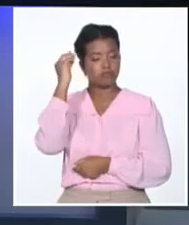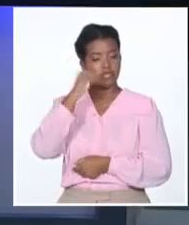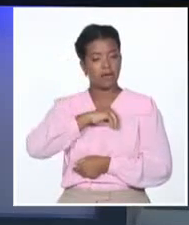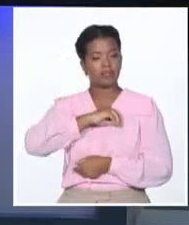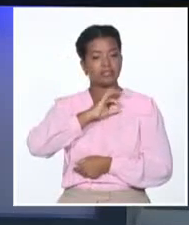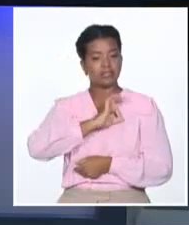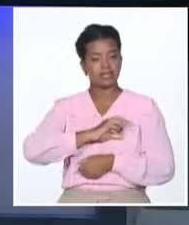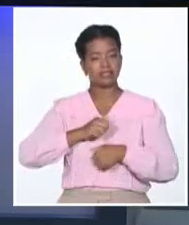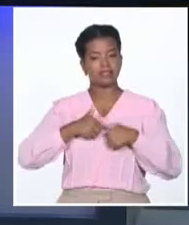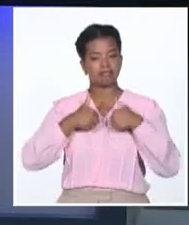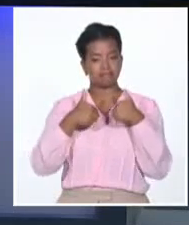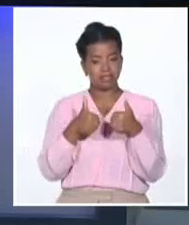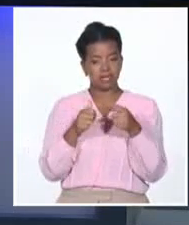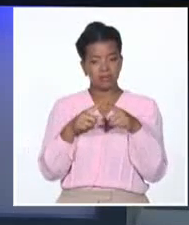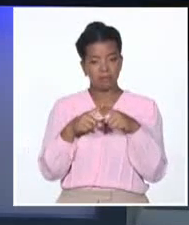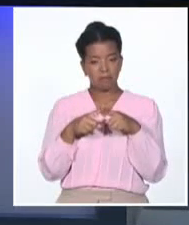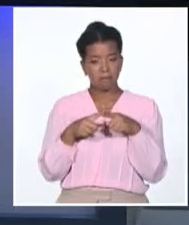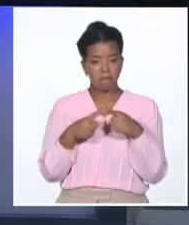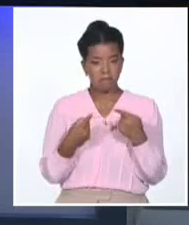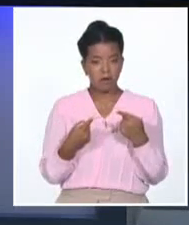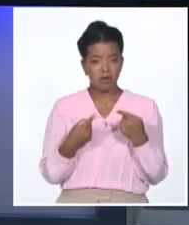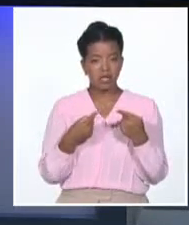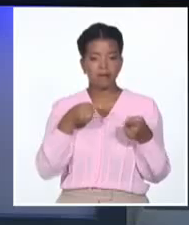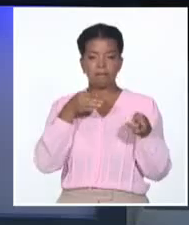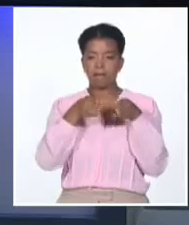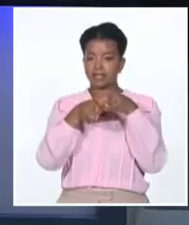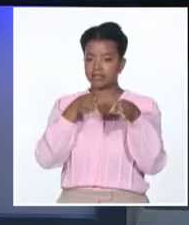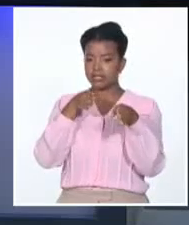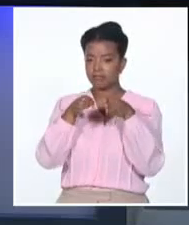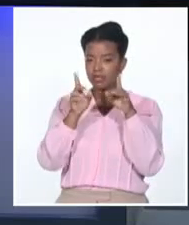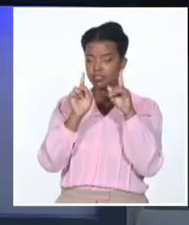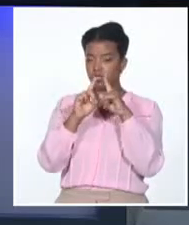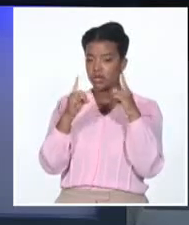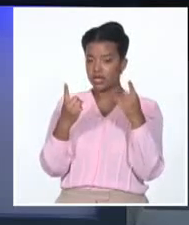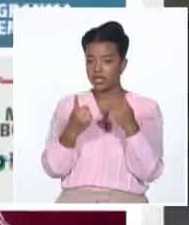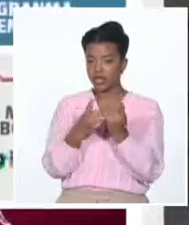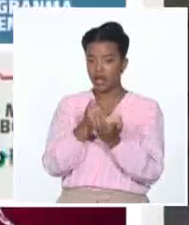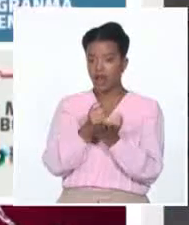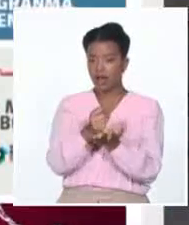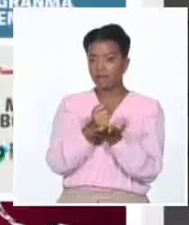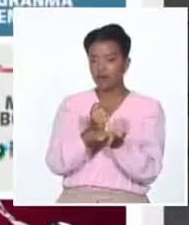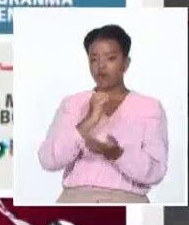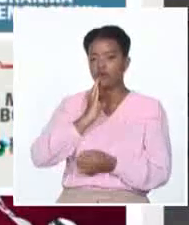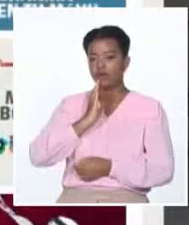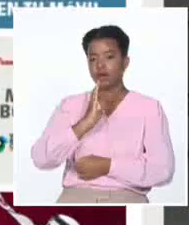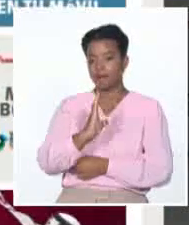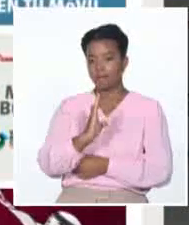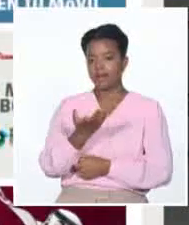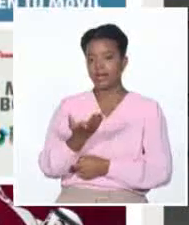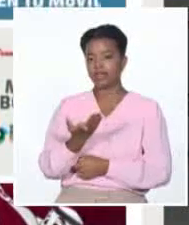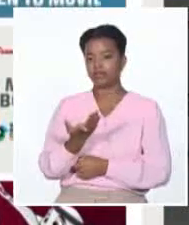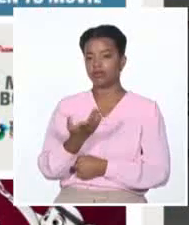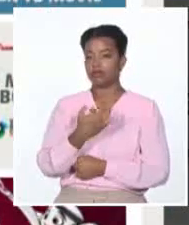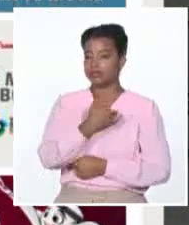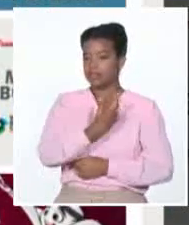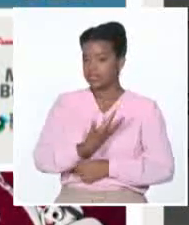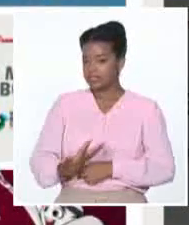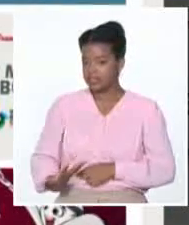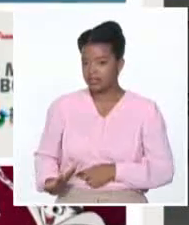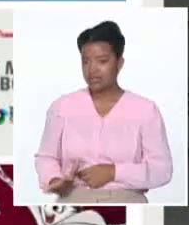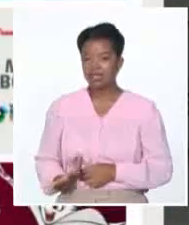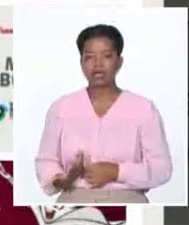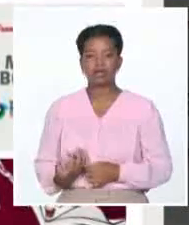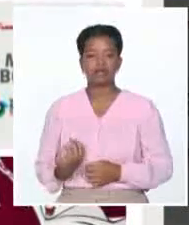con la presencia de las fuerzas del orden, a las que apoya y respeta por su carácter humano, humildad y vocación de servicio